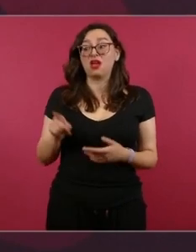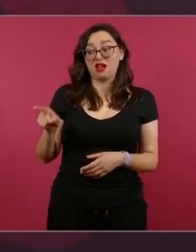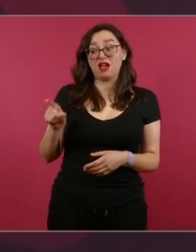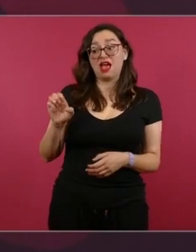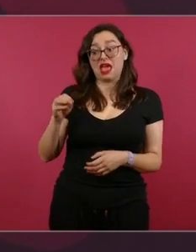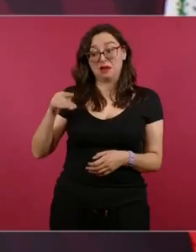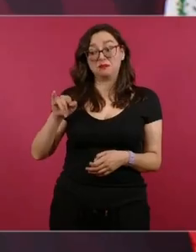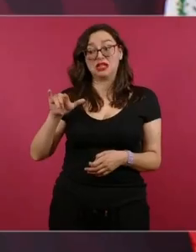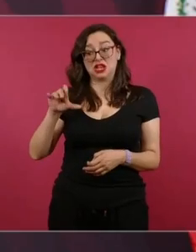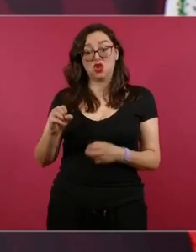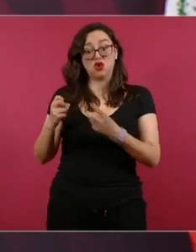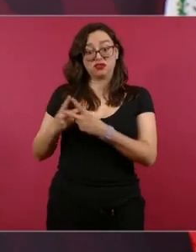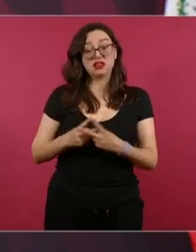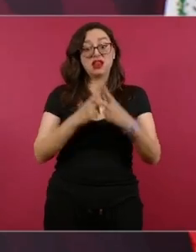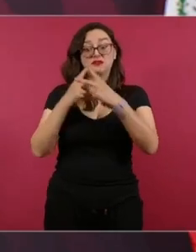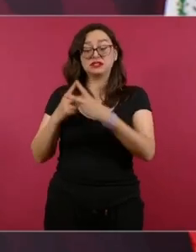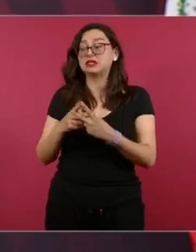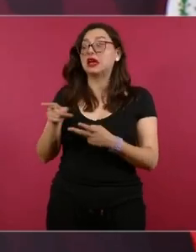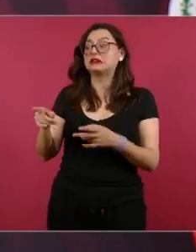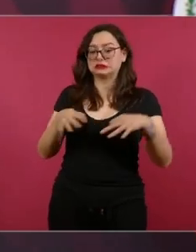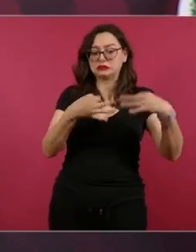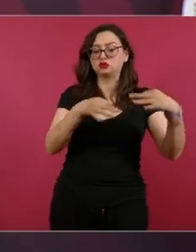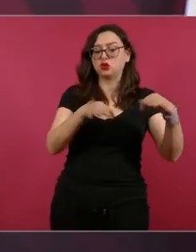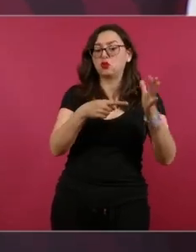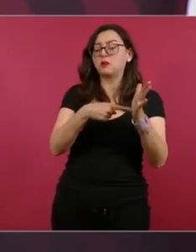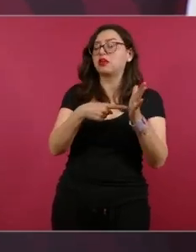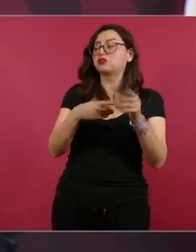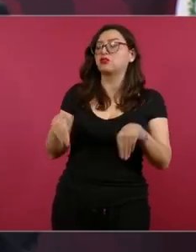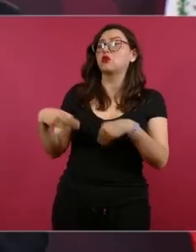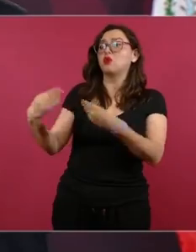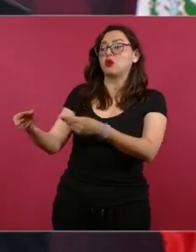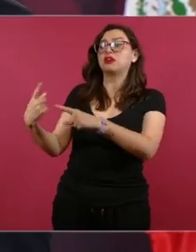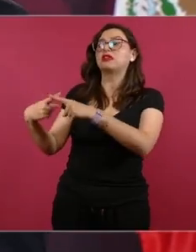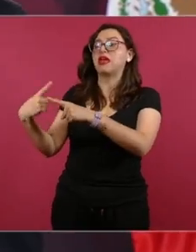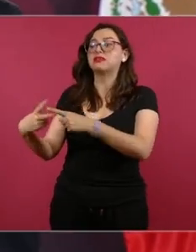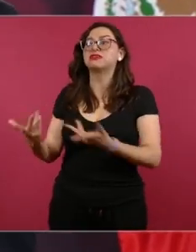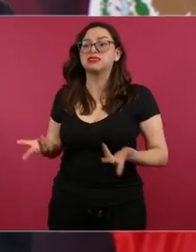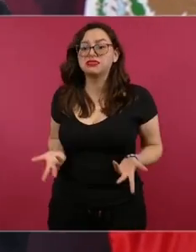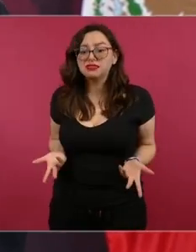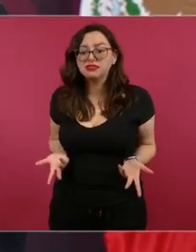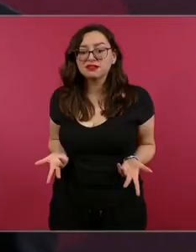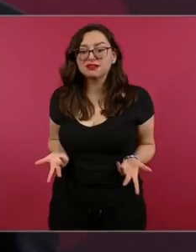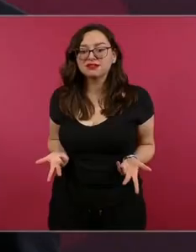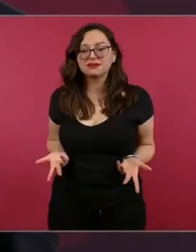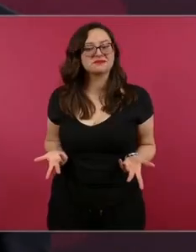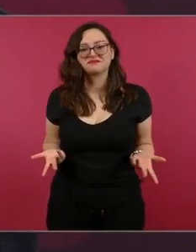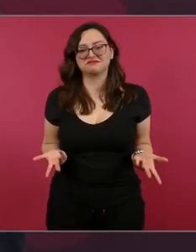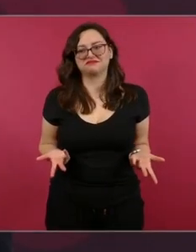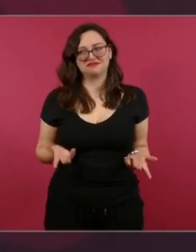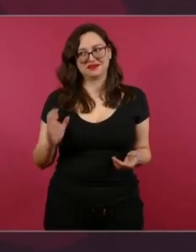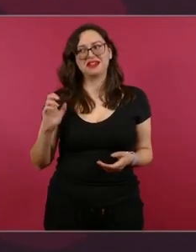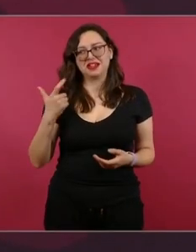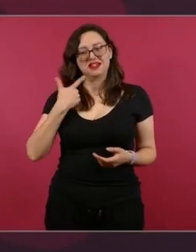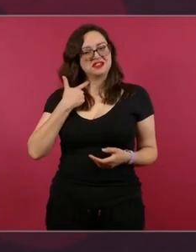dio. Desde luego, tuvo que ver con el CISEN o tuvo que ver con los de